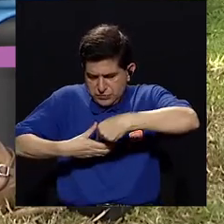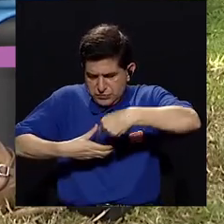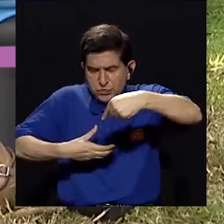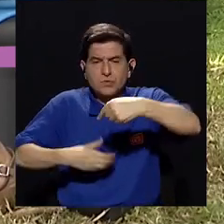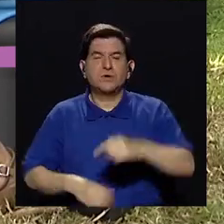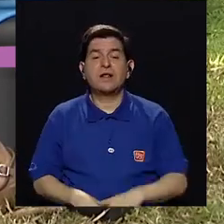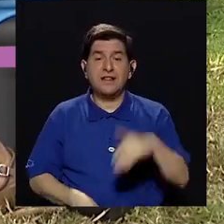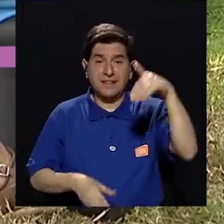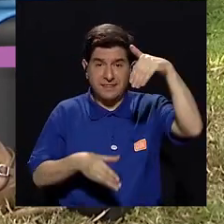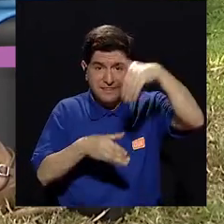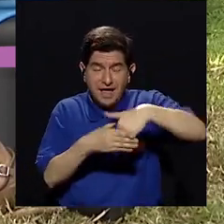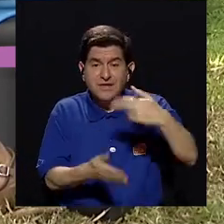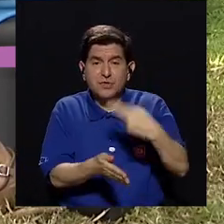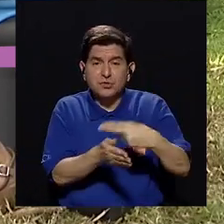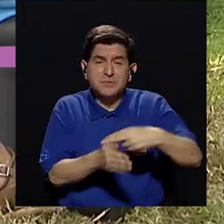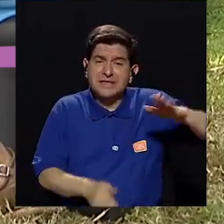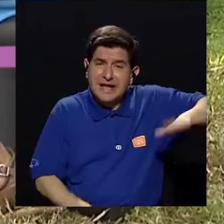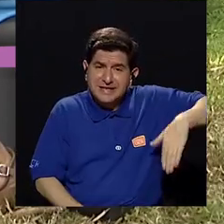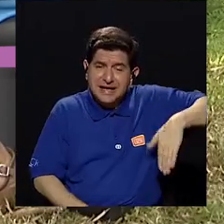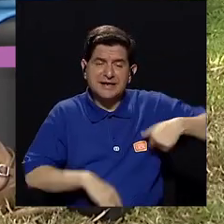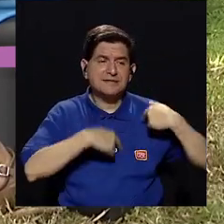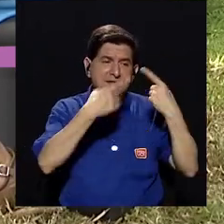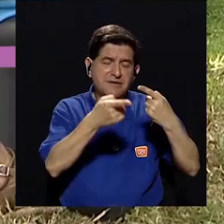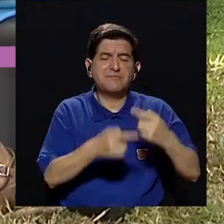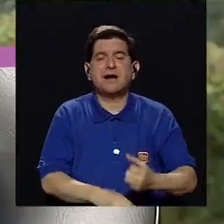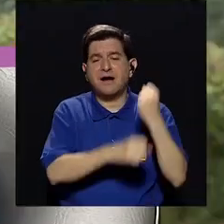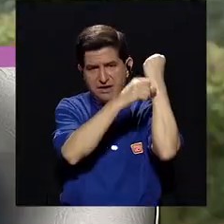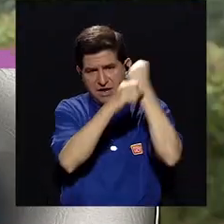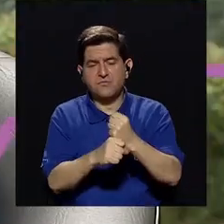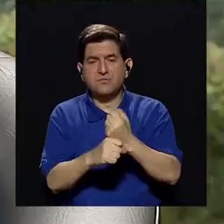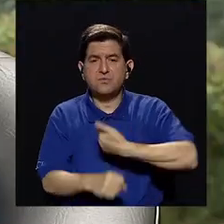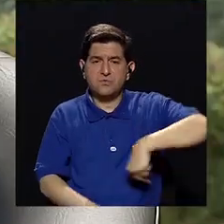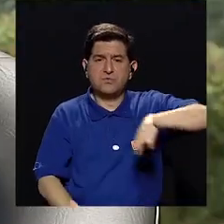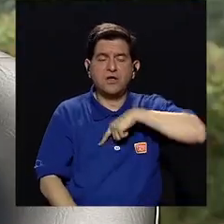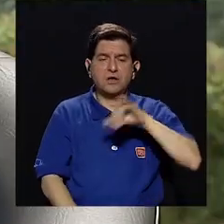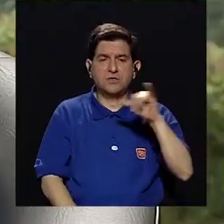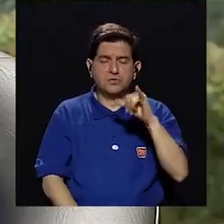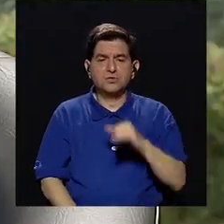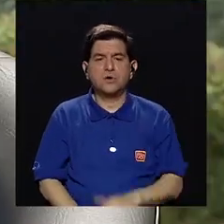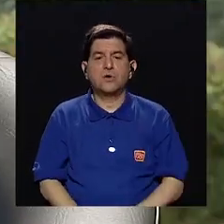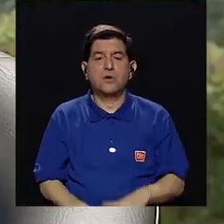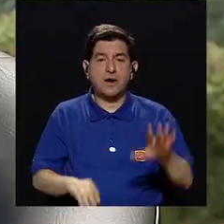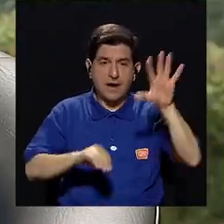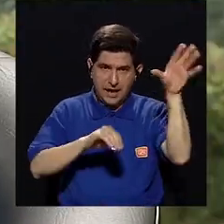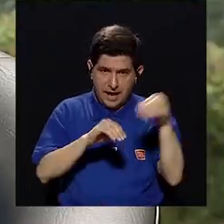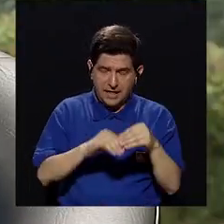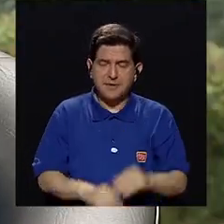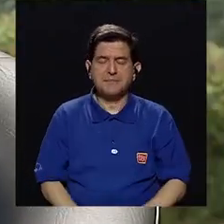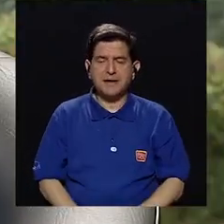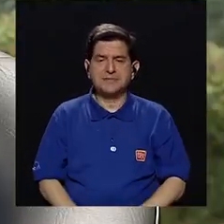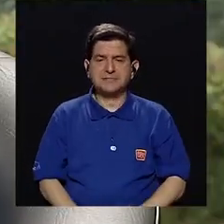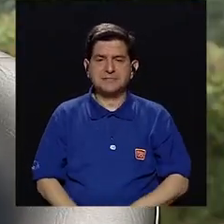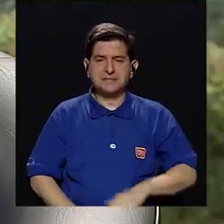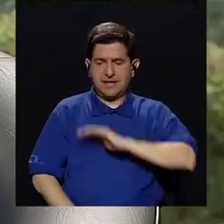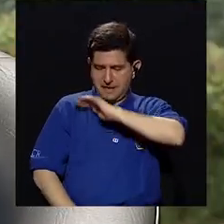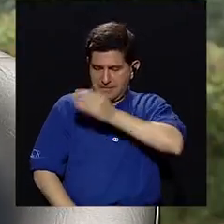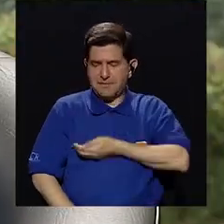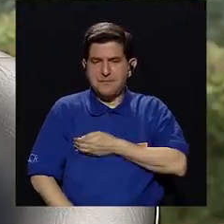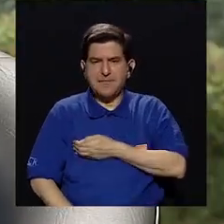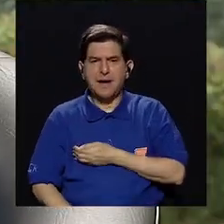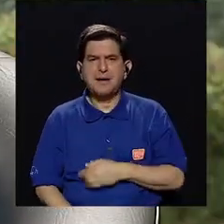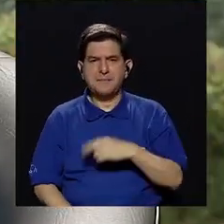tardíamente en el hospital ellas van y acuden a fundeso y nosotros también además de mamografía ultrasonido